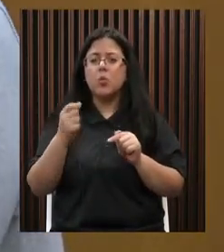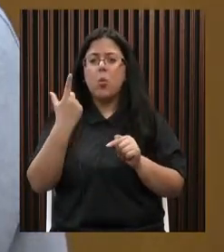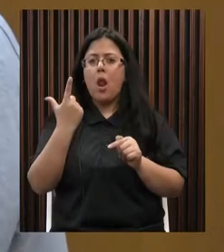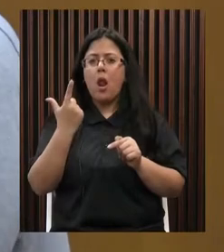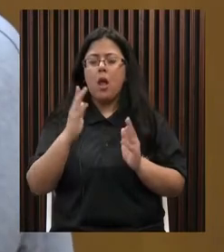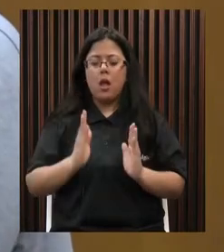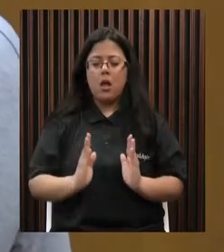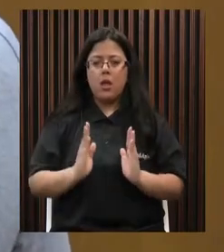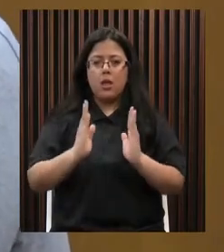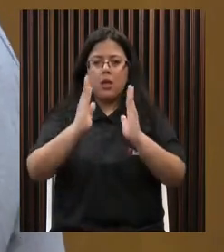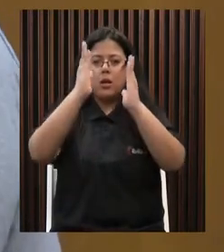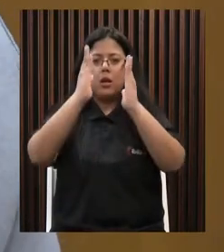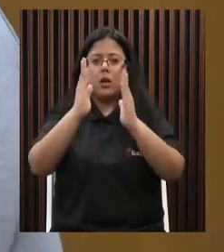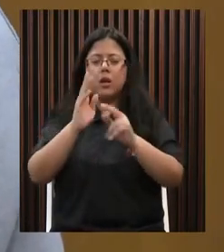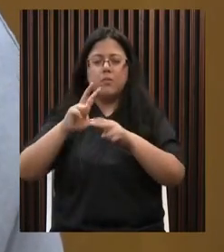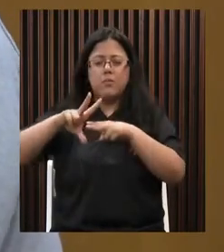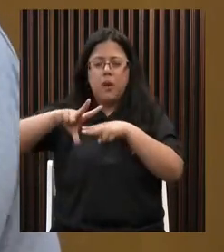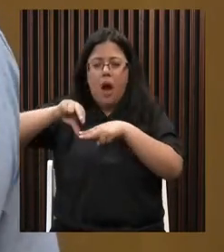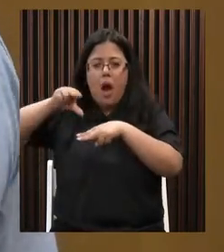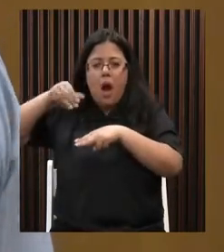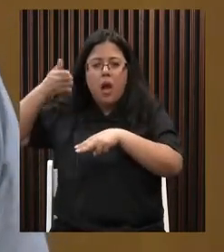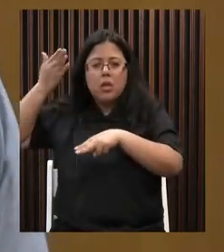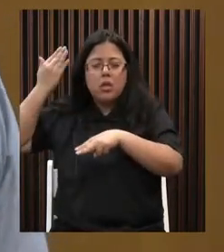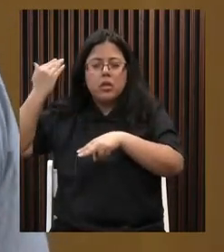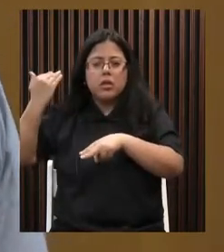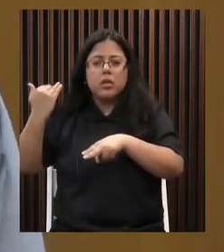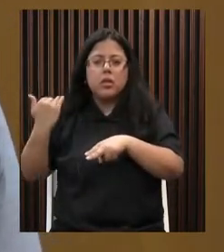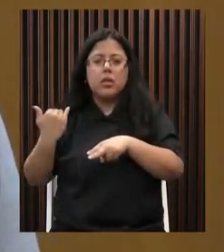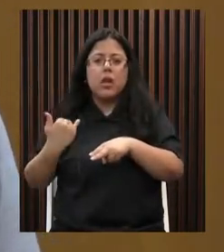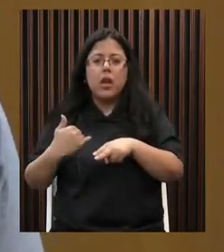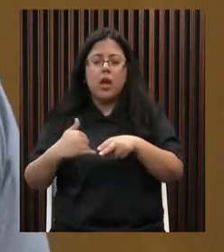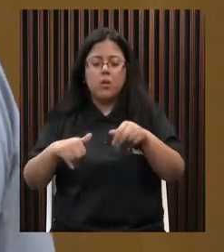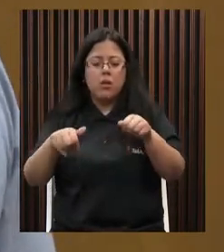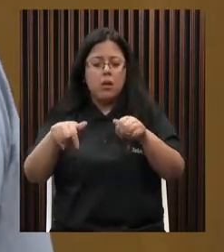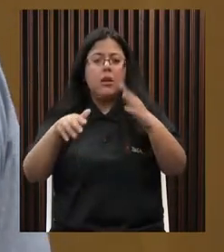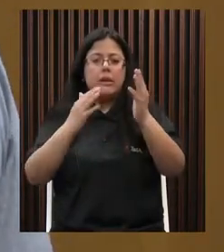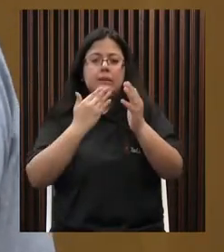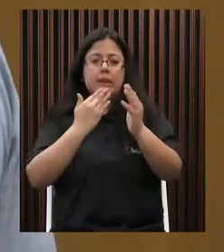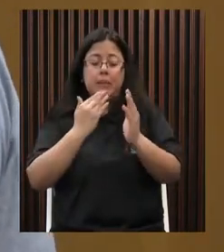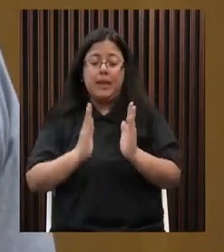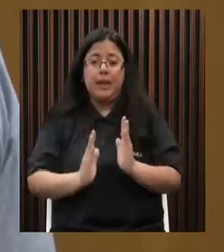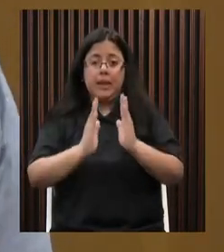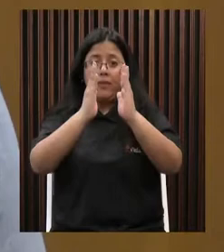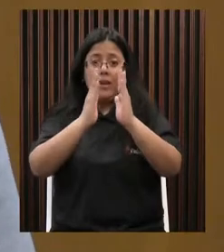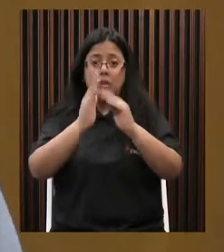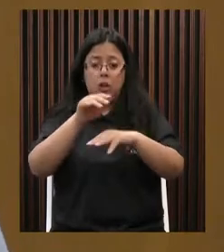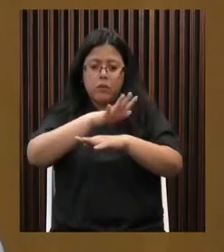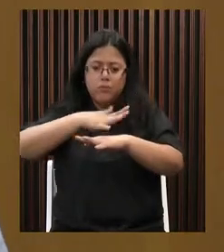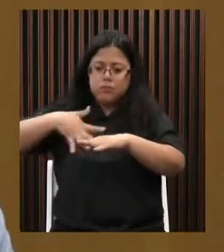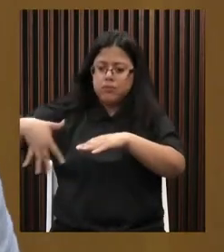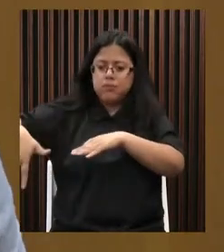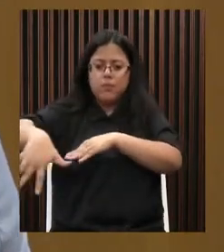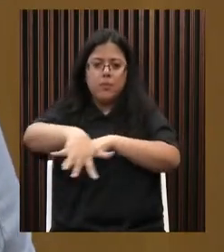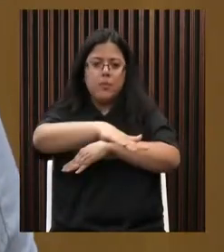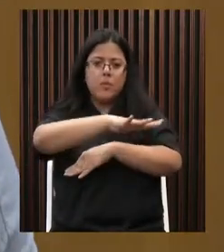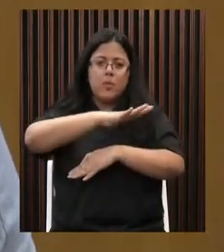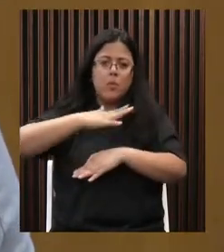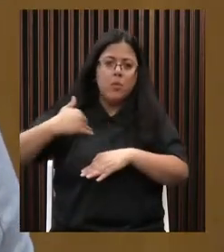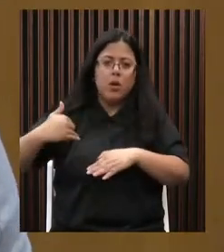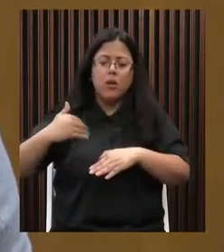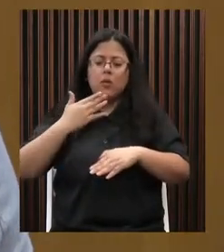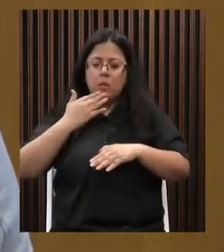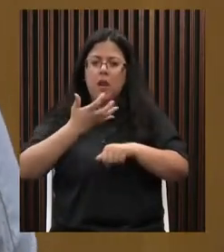edificio viejo, que está en un entorno viejo, hay un camino pavimentado afuera